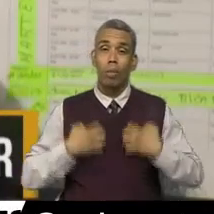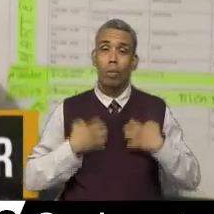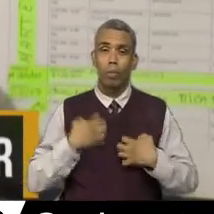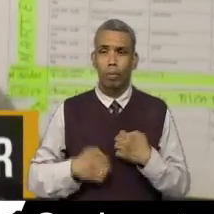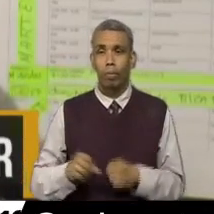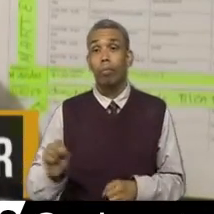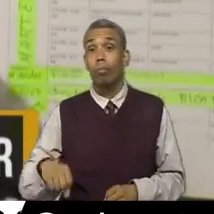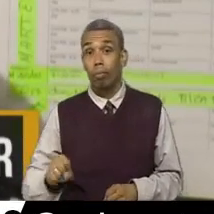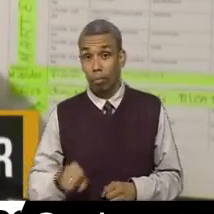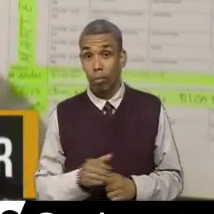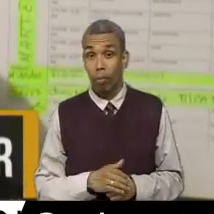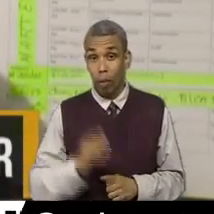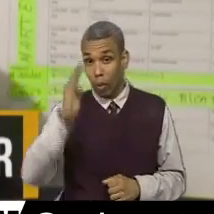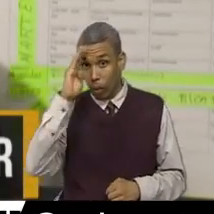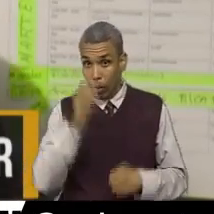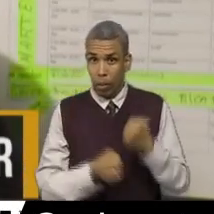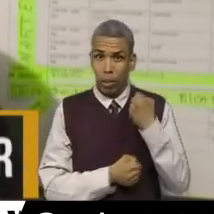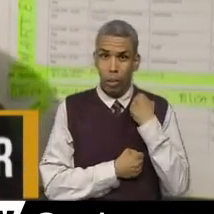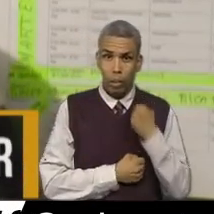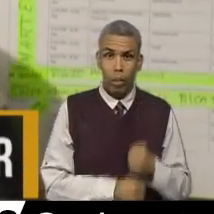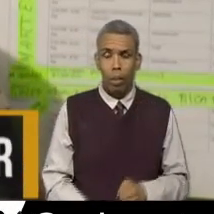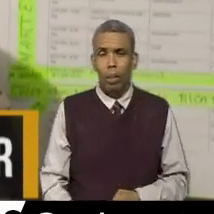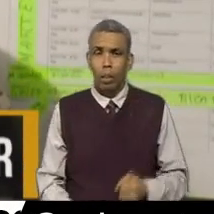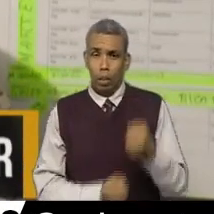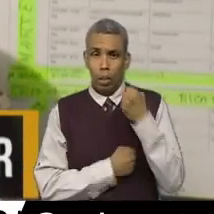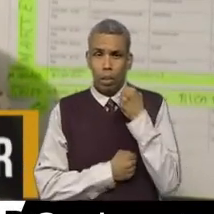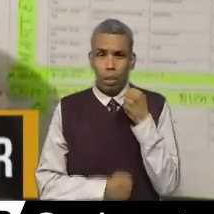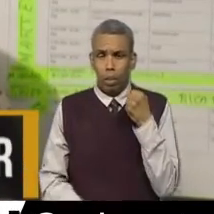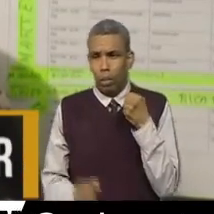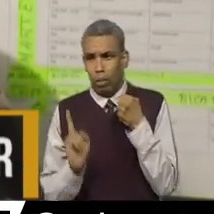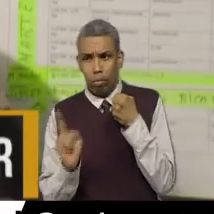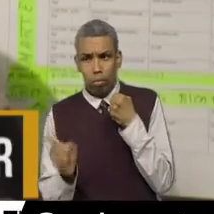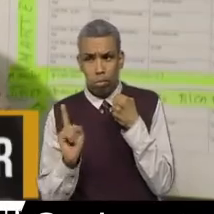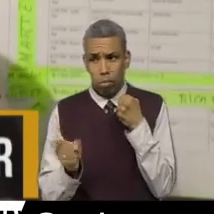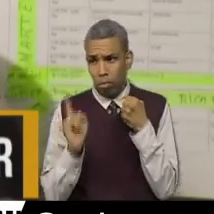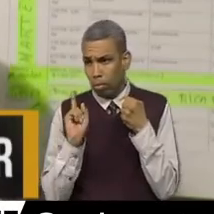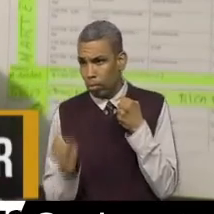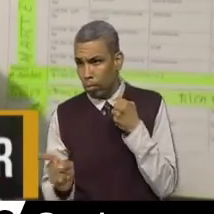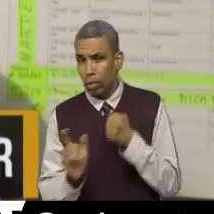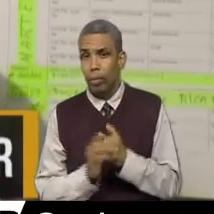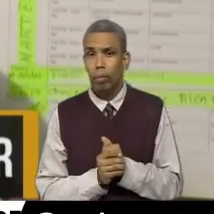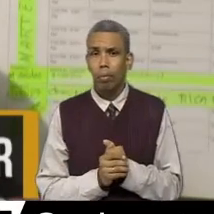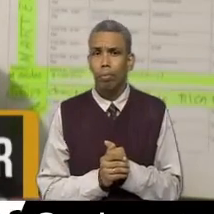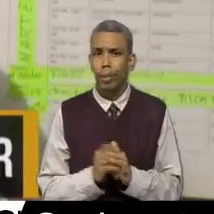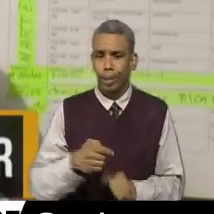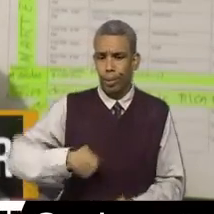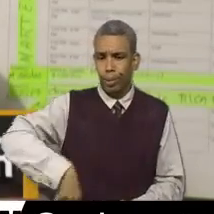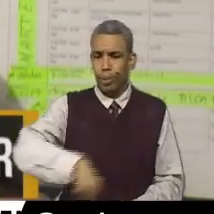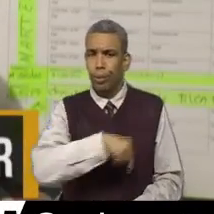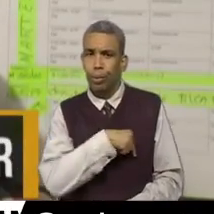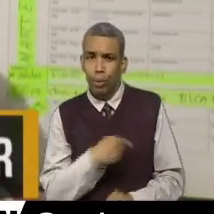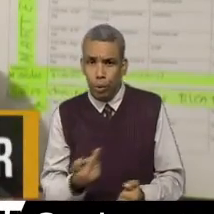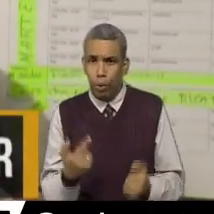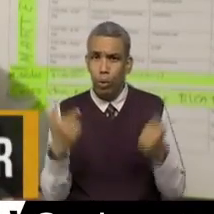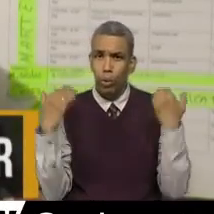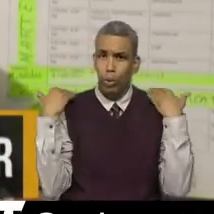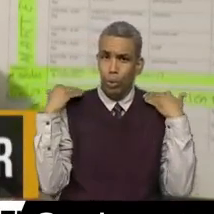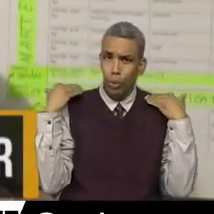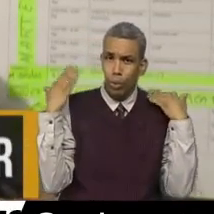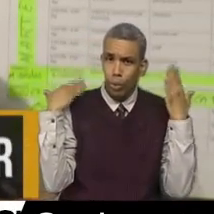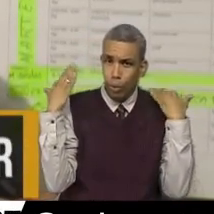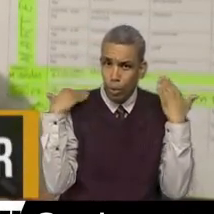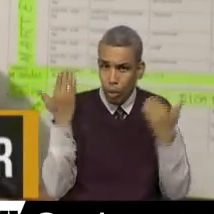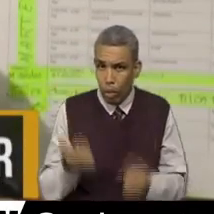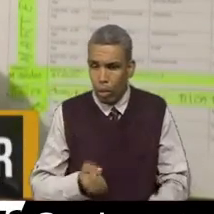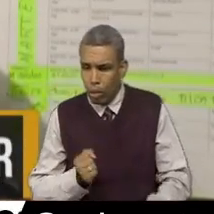amenazas, por decirlo así, de parte del campesino indignado e impotente de ver cómo le están erradicando sus